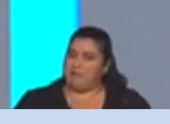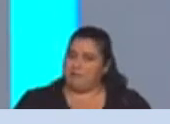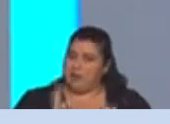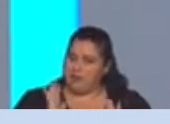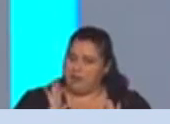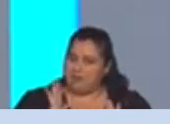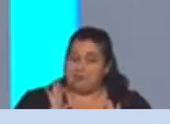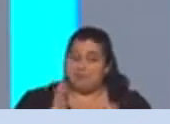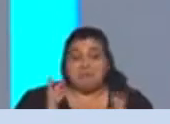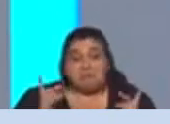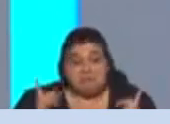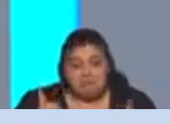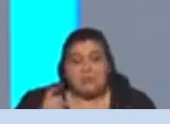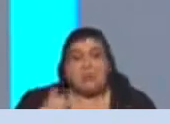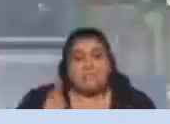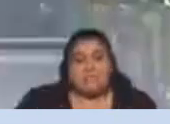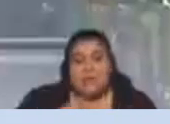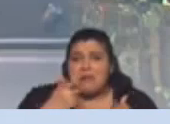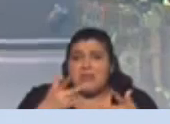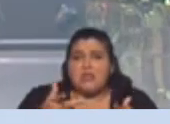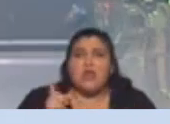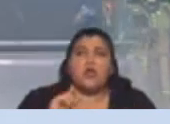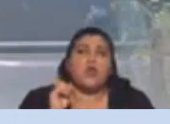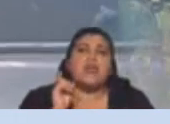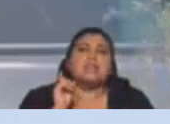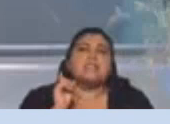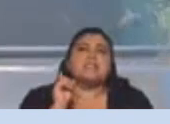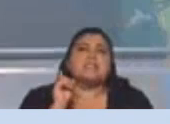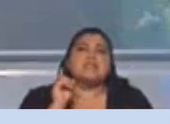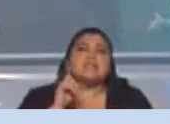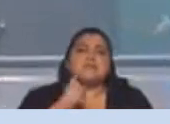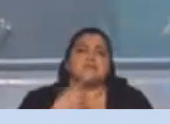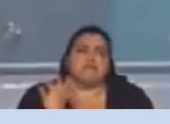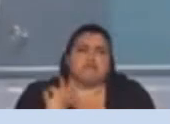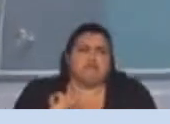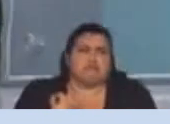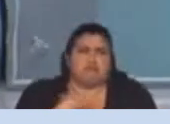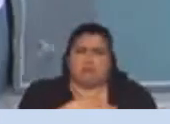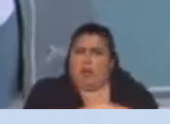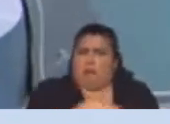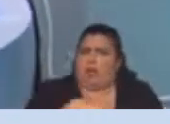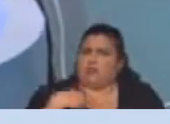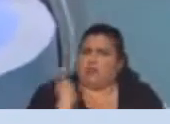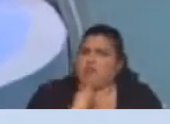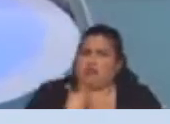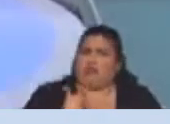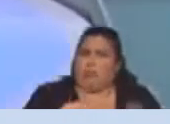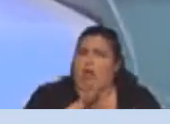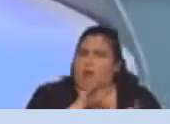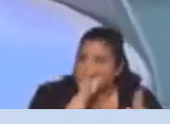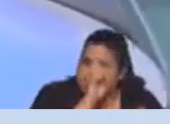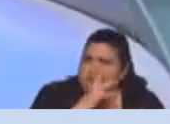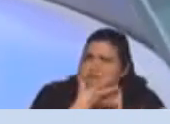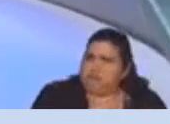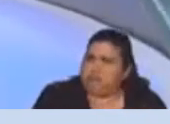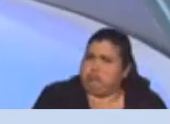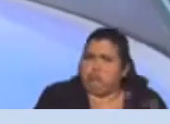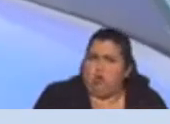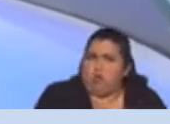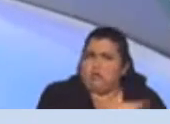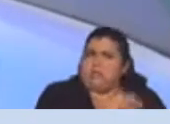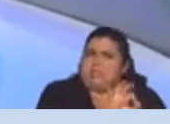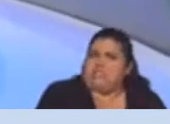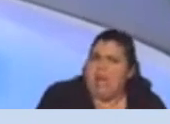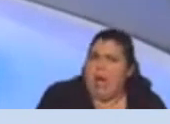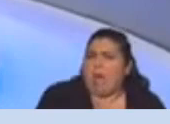que siempre digo no es que sean los tipos más brillante ninguno lo tenga que seguir pu decir bueno Esto la saben la